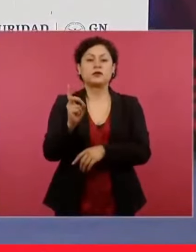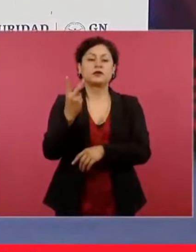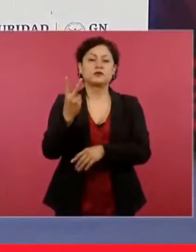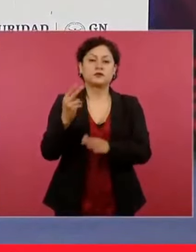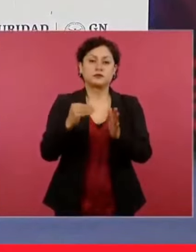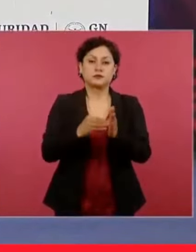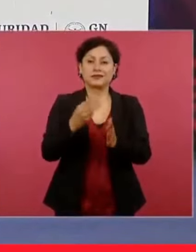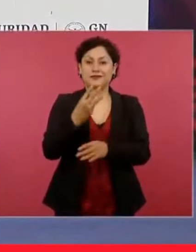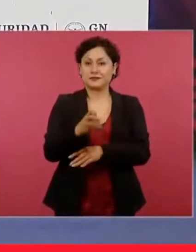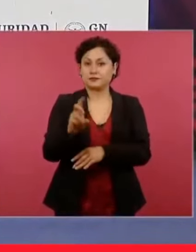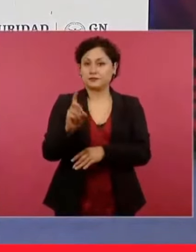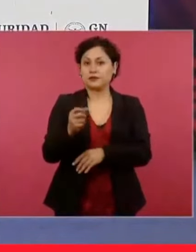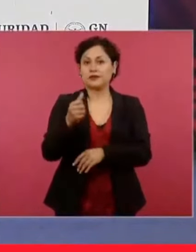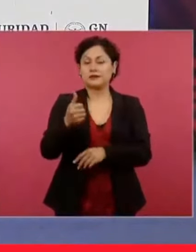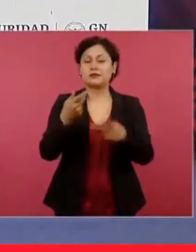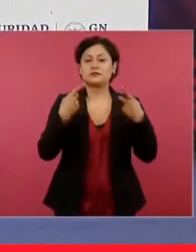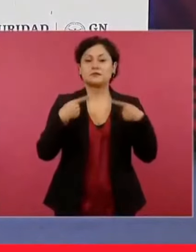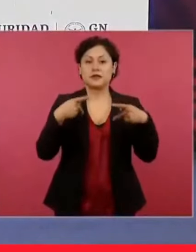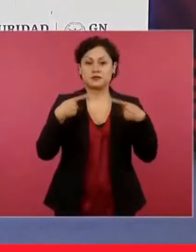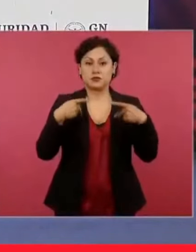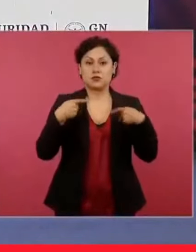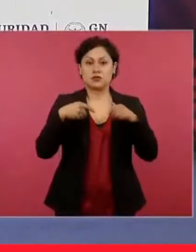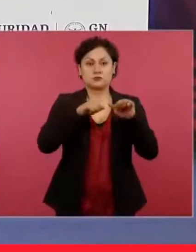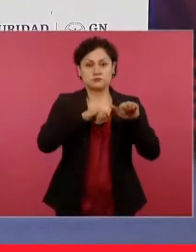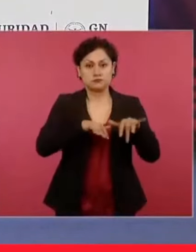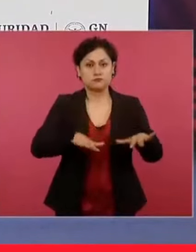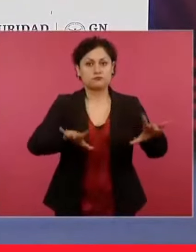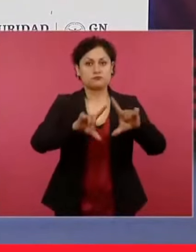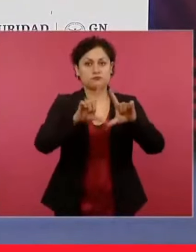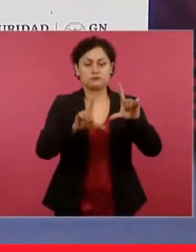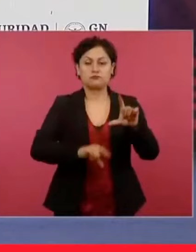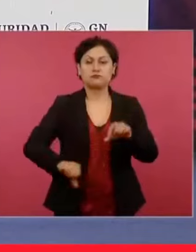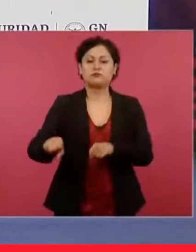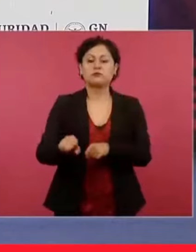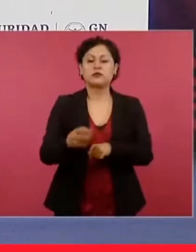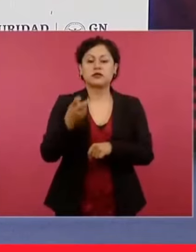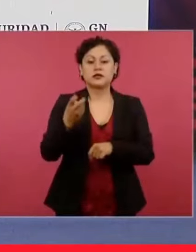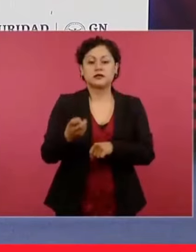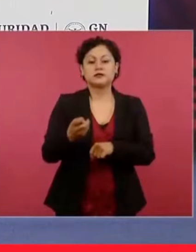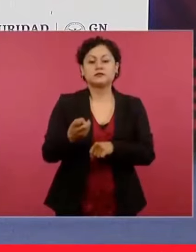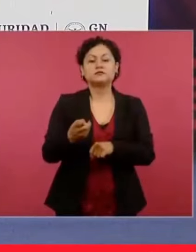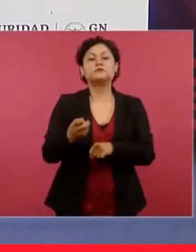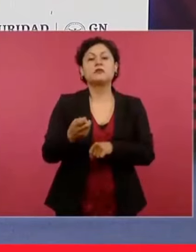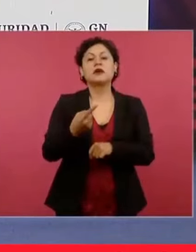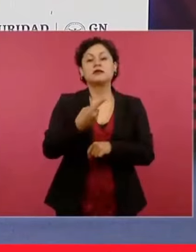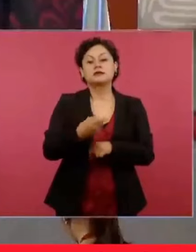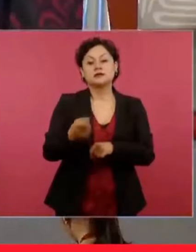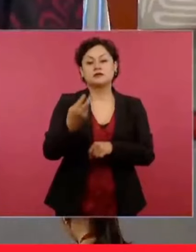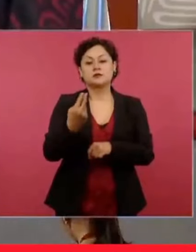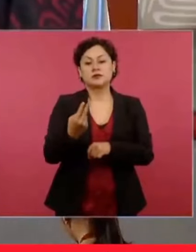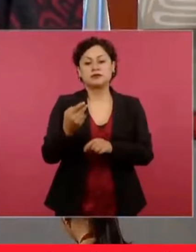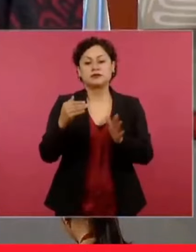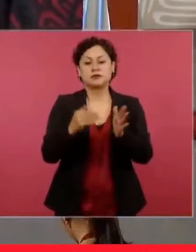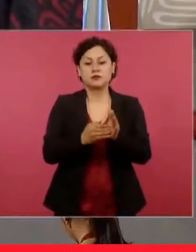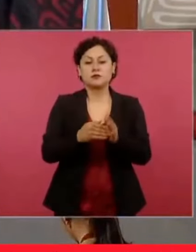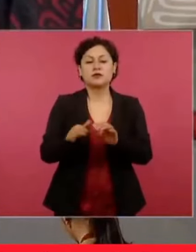22336 elementos de ellos 106,76 son de la guardia nacional y